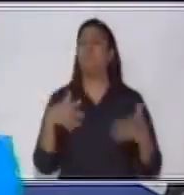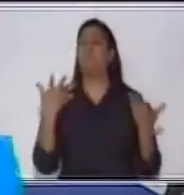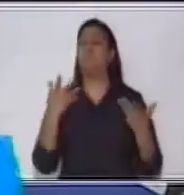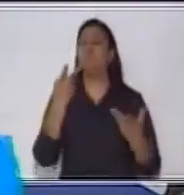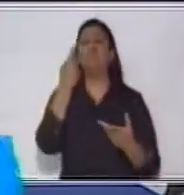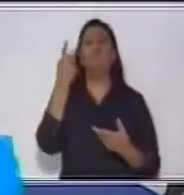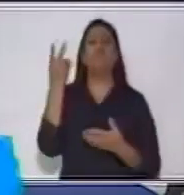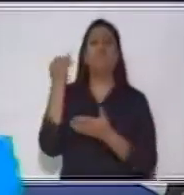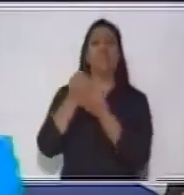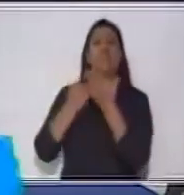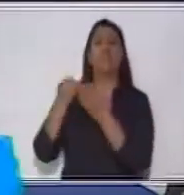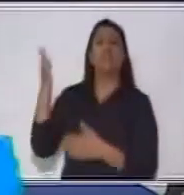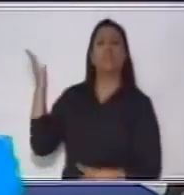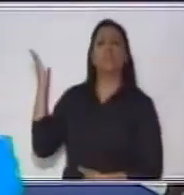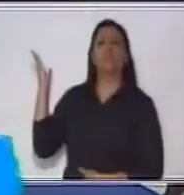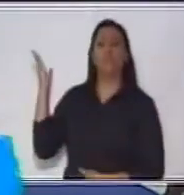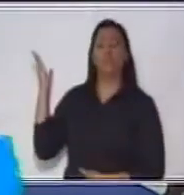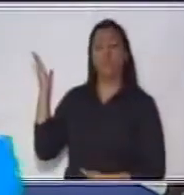que es?